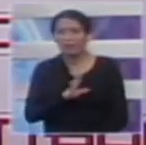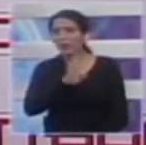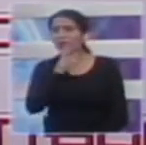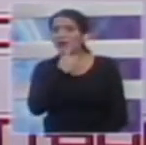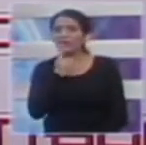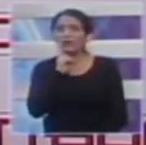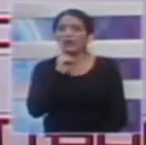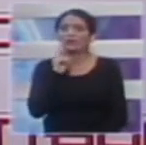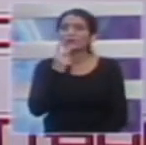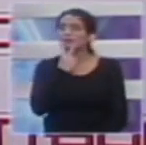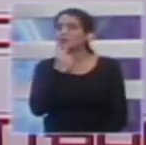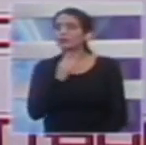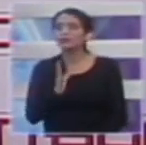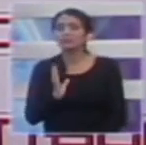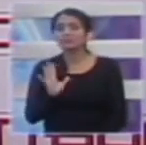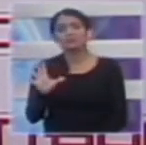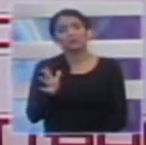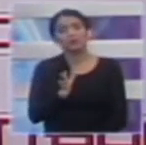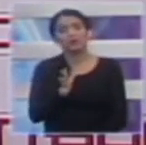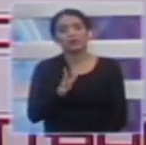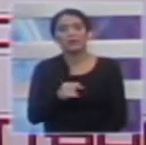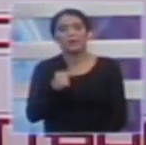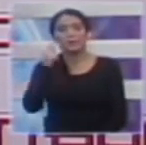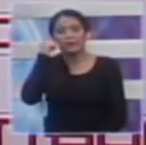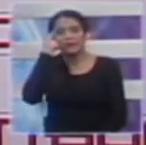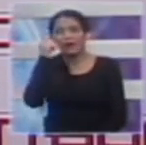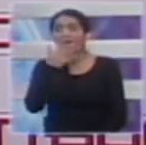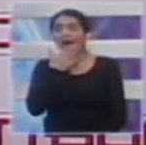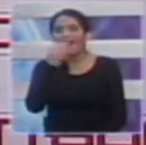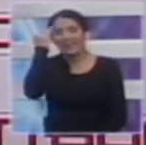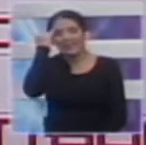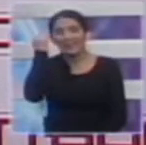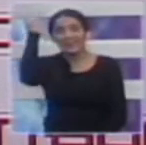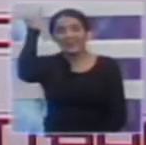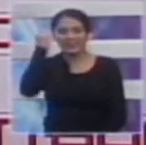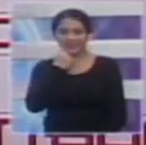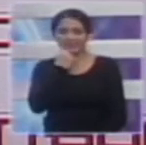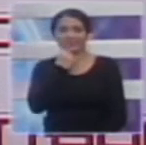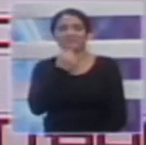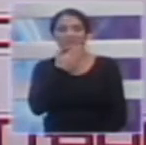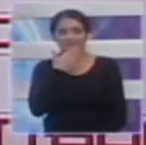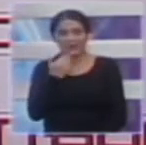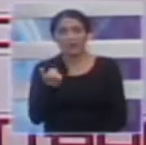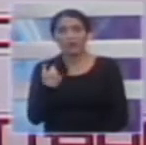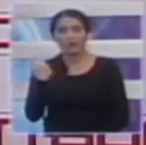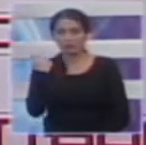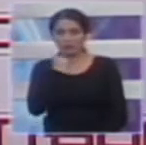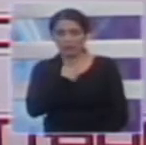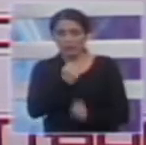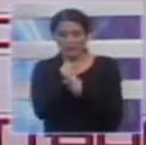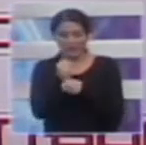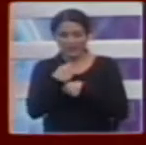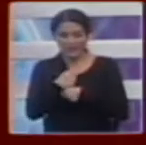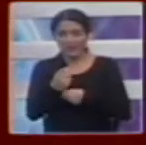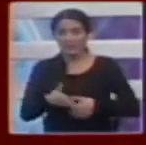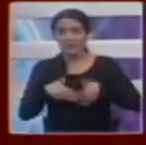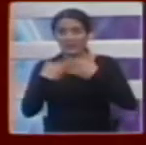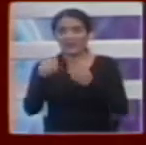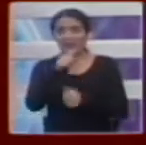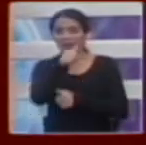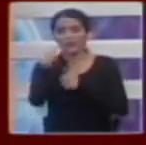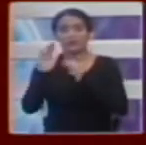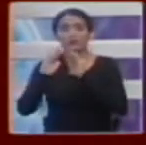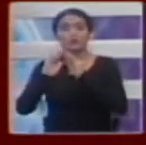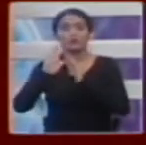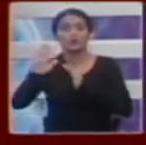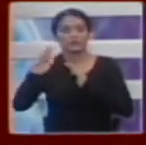poder pedir comida italiana, pero no estaba la propuesta para que en las casas mismas se pueda preparar, producir. Exacto. Ya.